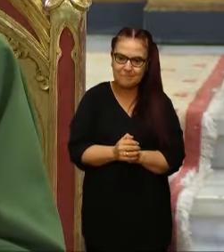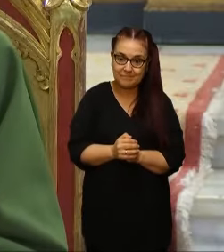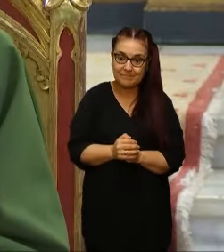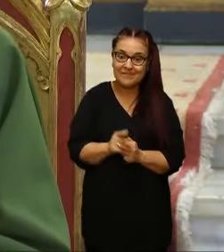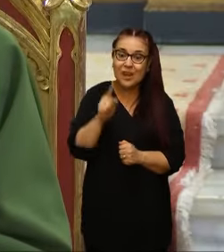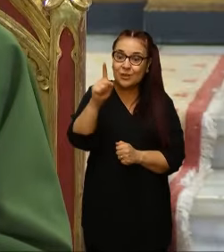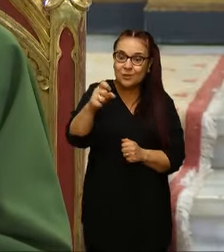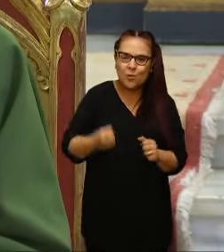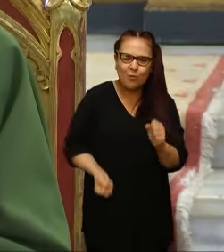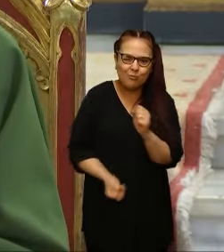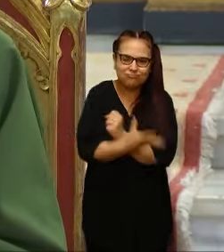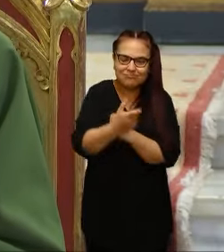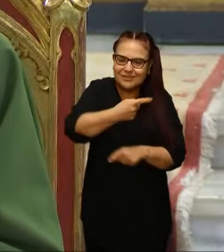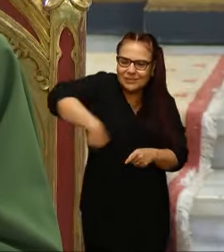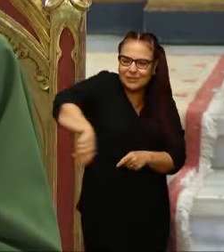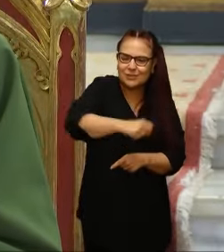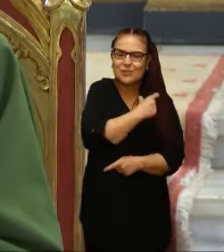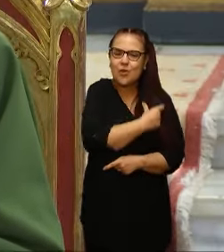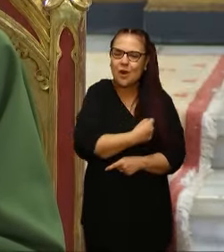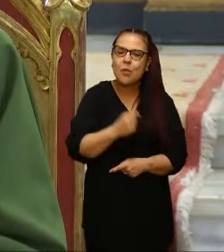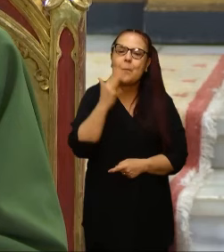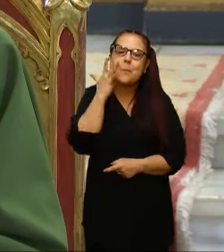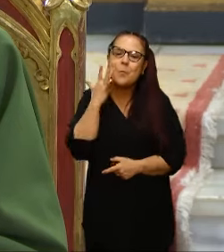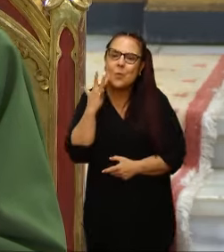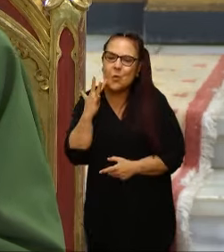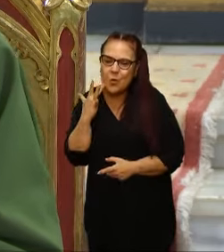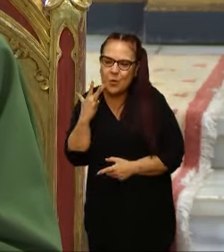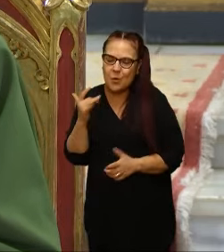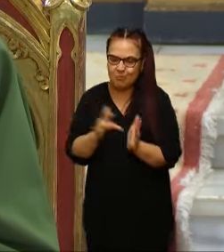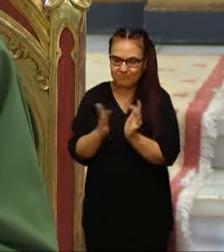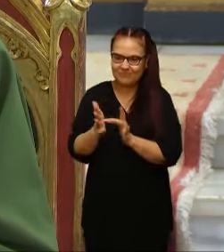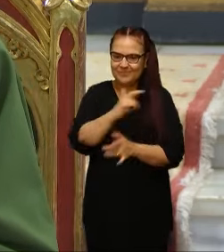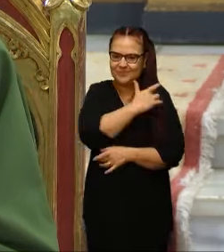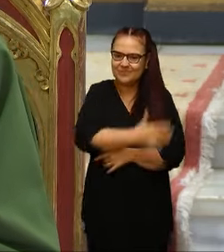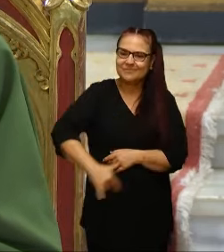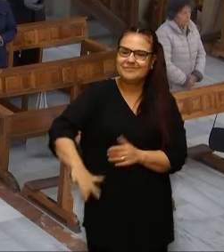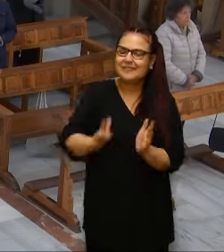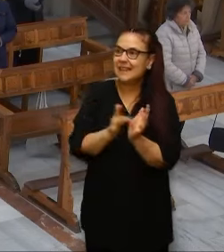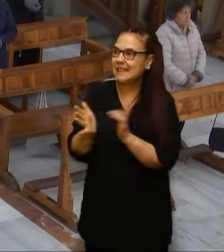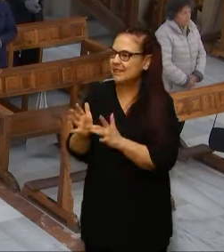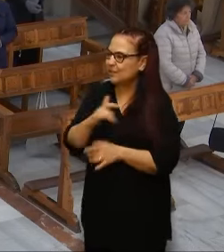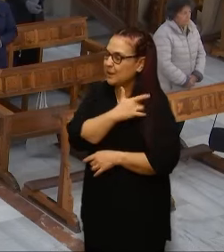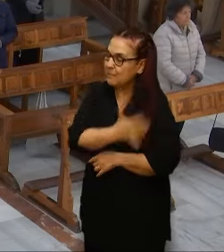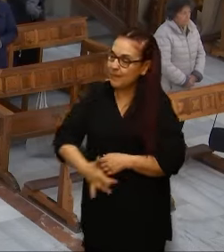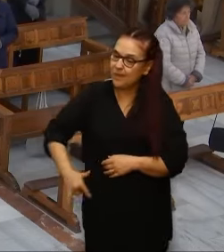Tú que creas en nosotros un corazón puro, Cristo, ten piedad.